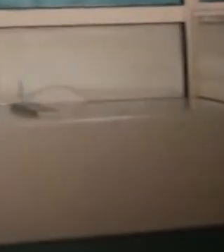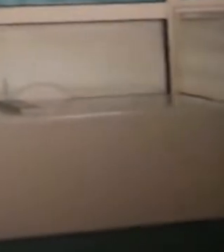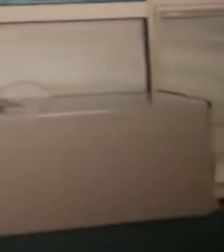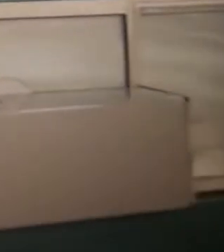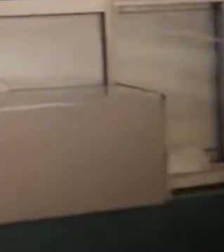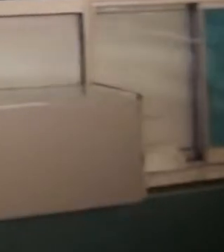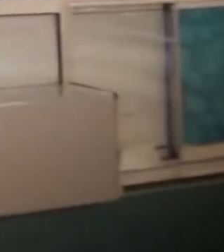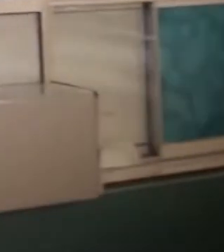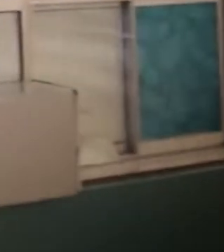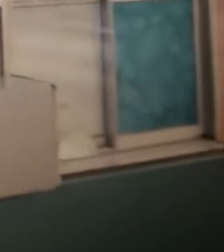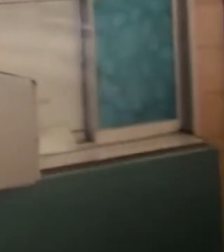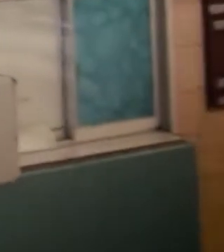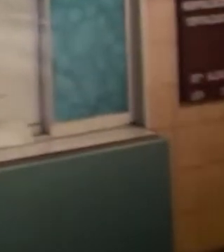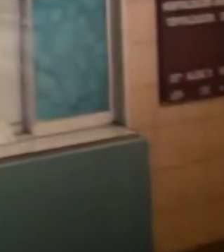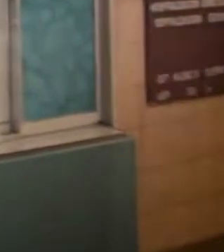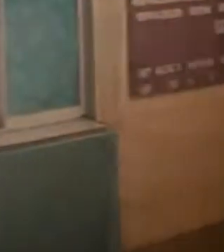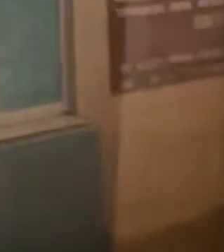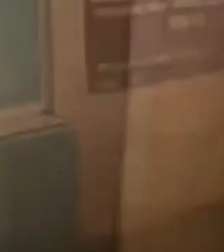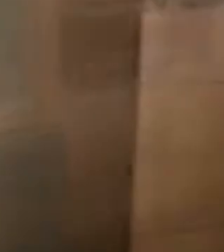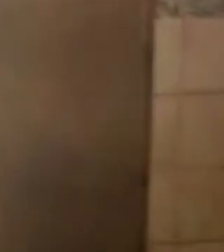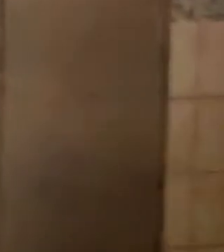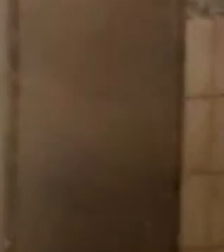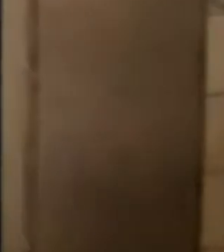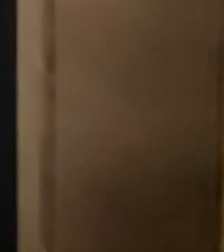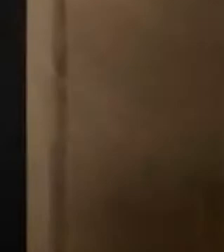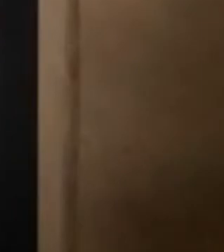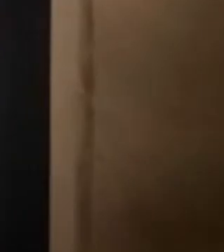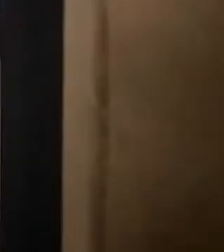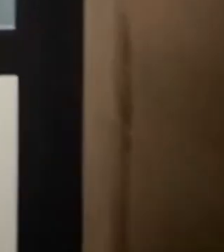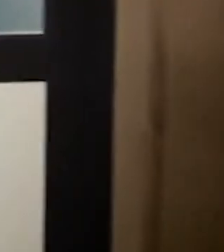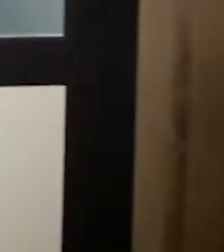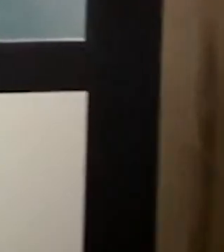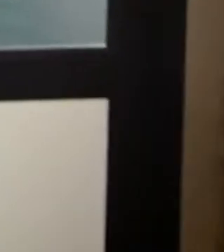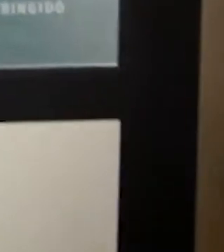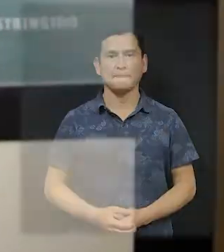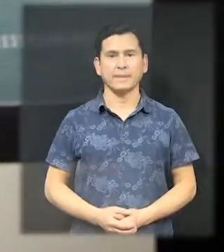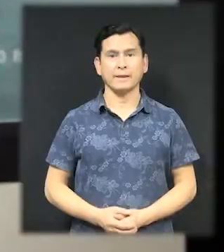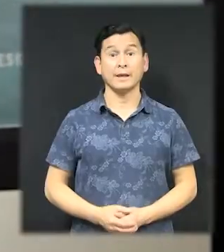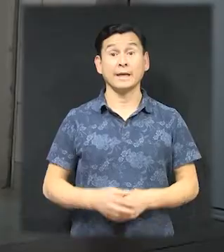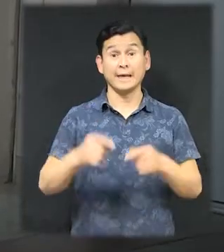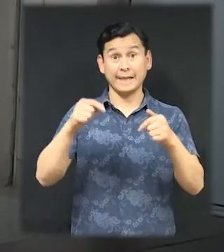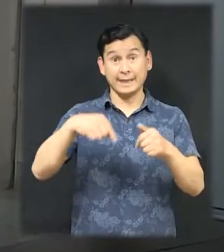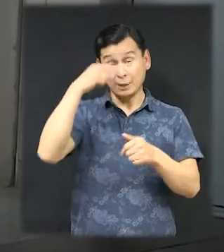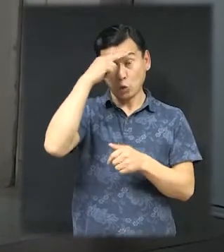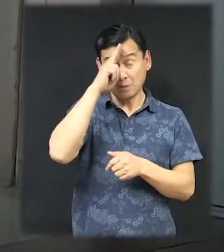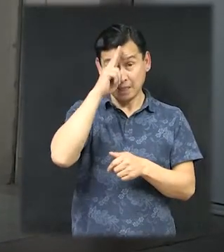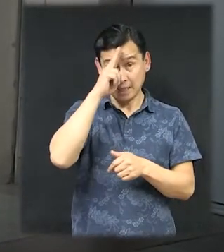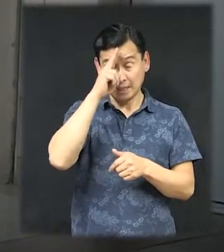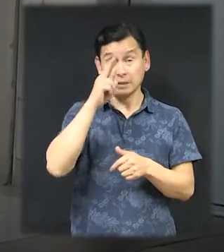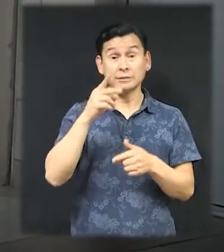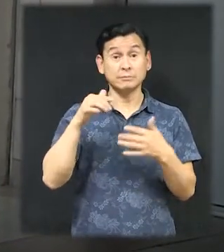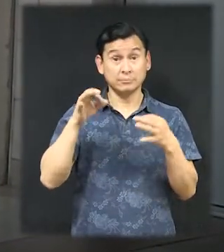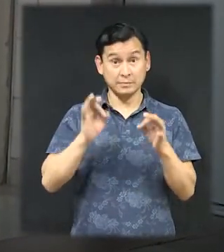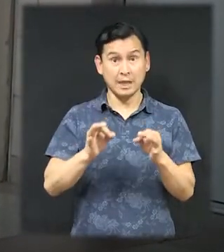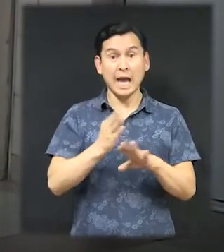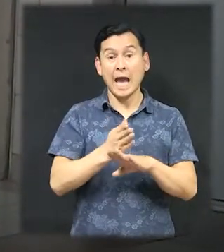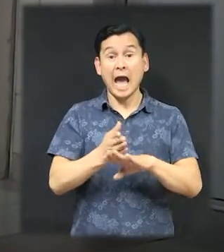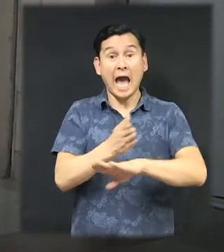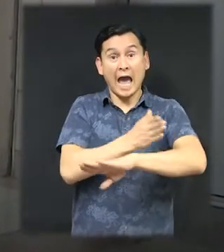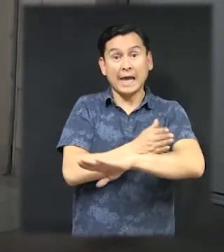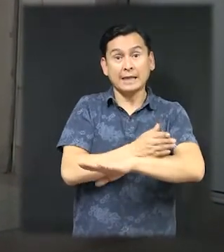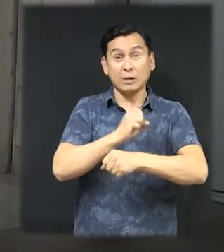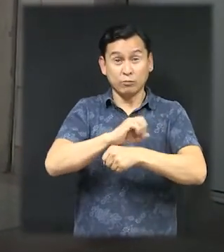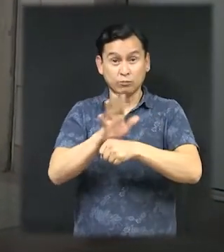del adulto, del niño y la atención gineco-obstétrica, que en este establecimiento en particular hasta antes de la pandemia